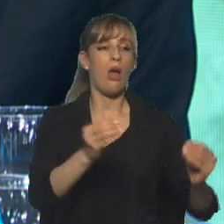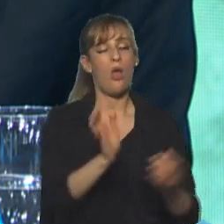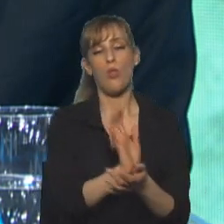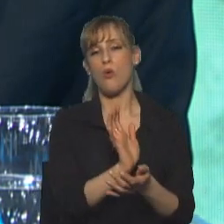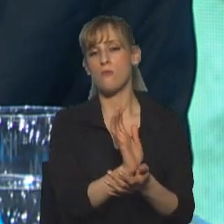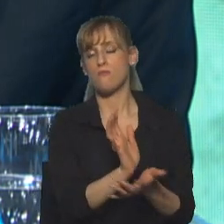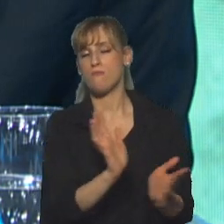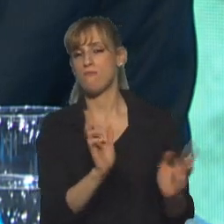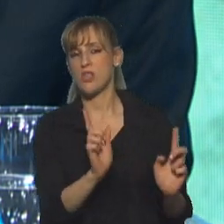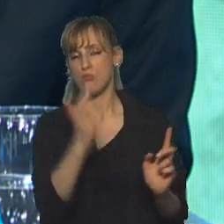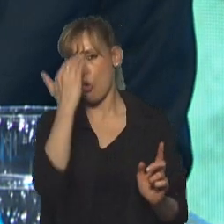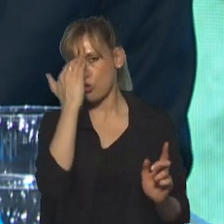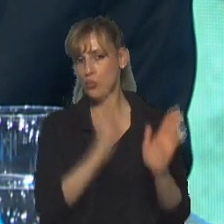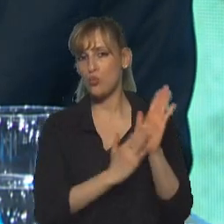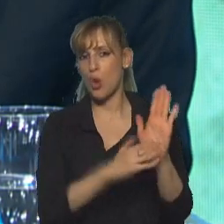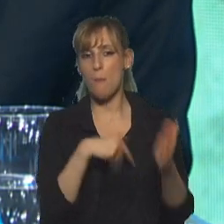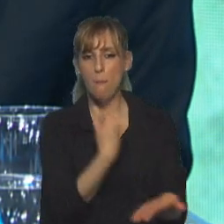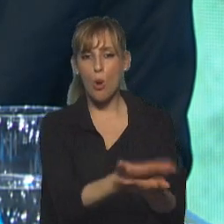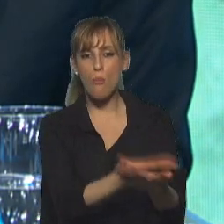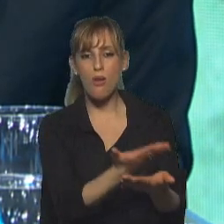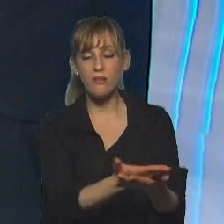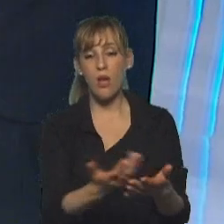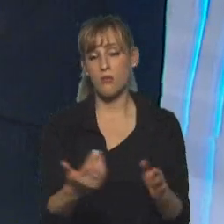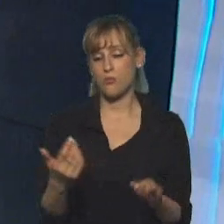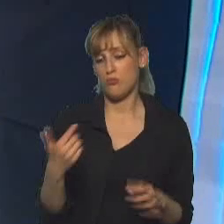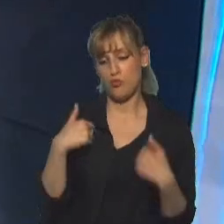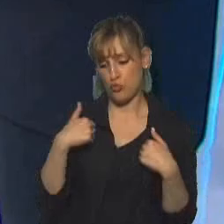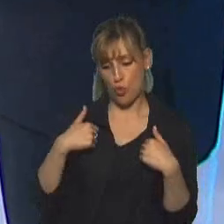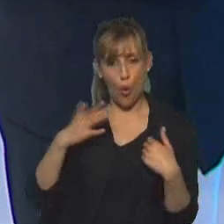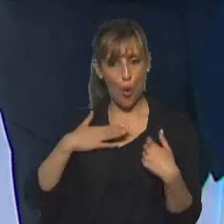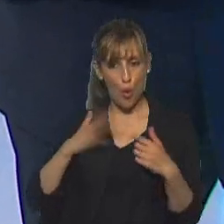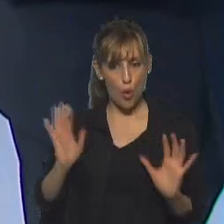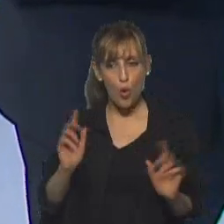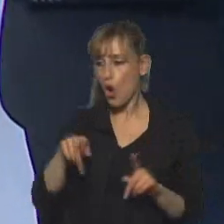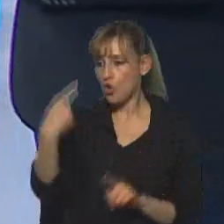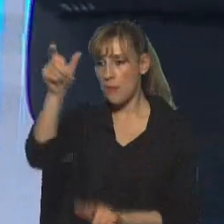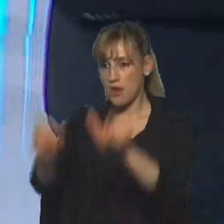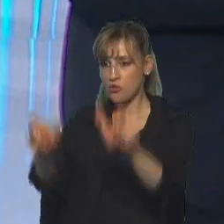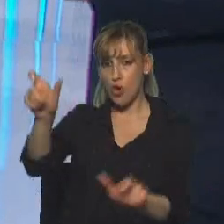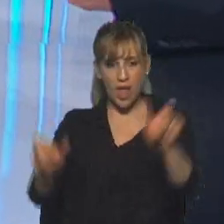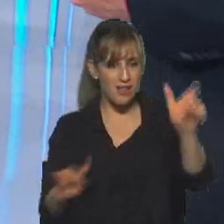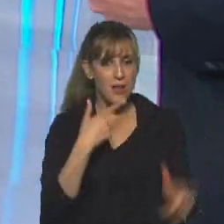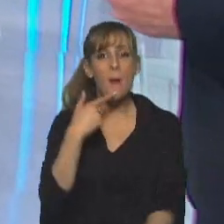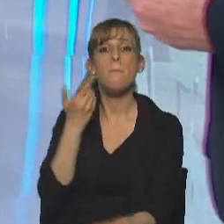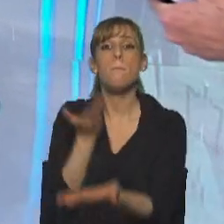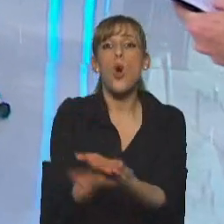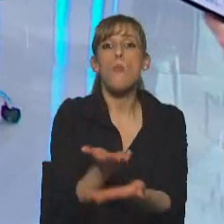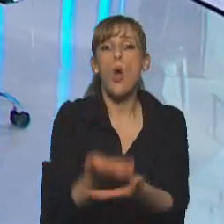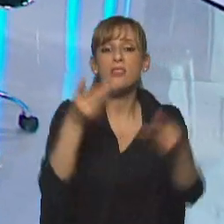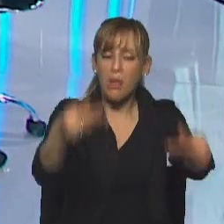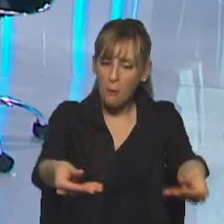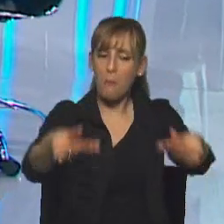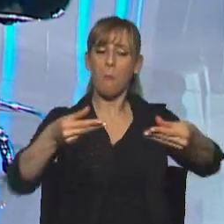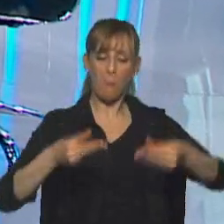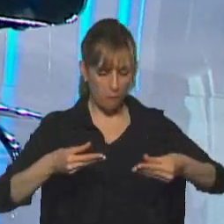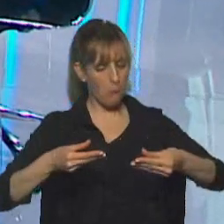la considero, como la consideraron muchos actores mundiales que la analizaron, una propuesta muy ajustada a las